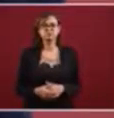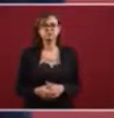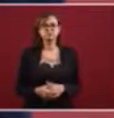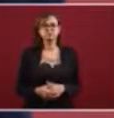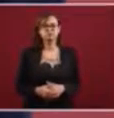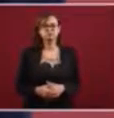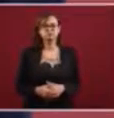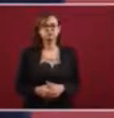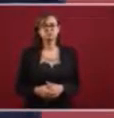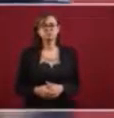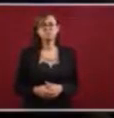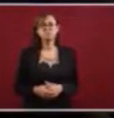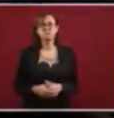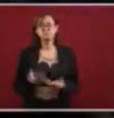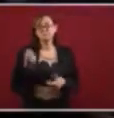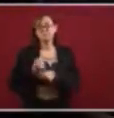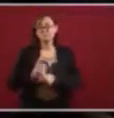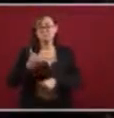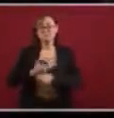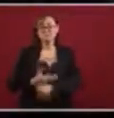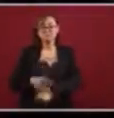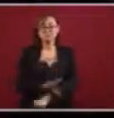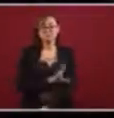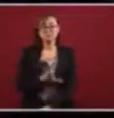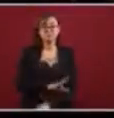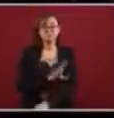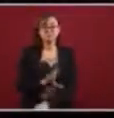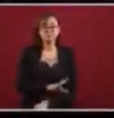del secretario de Energía,